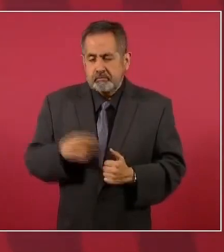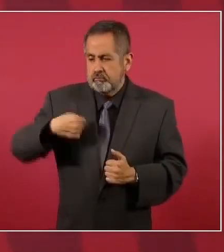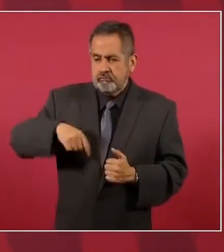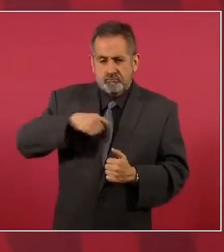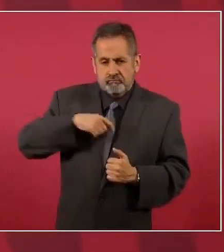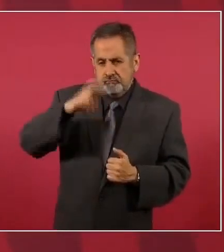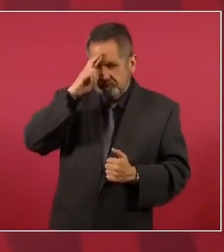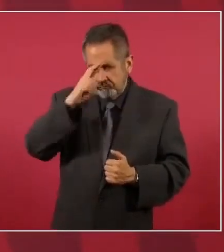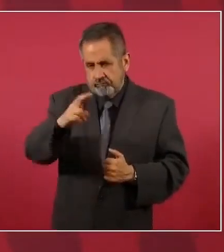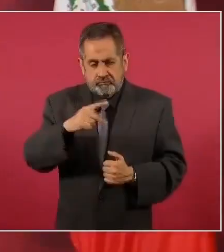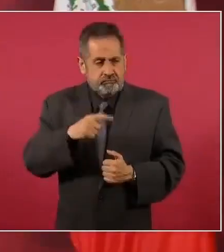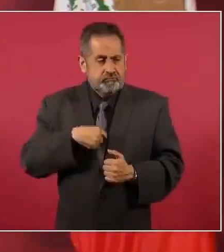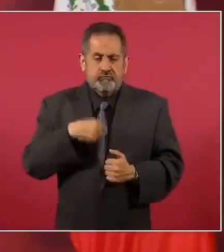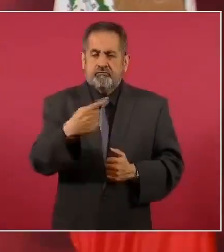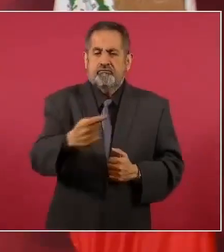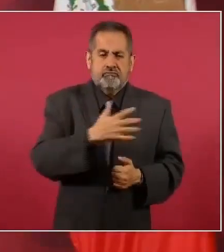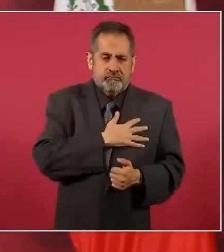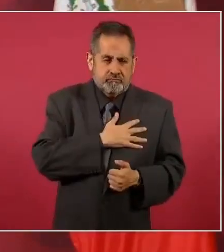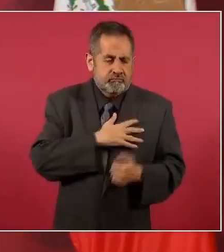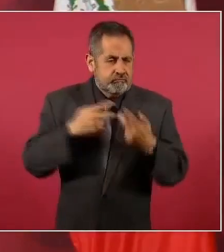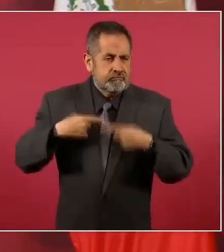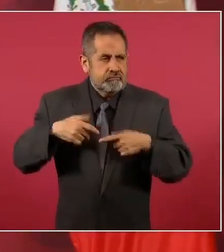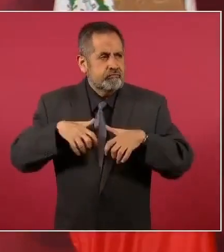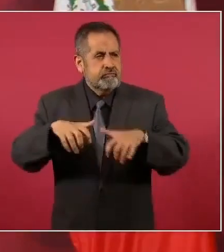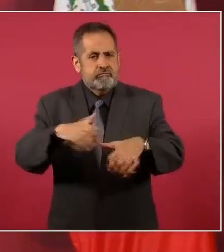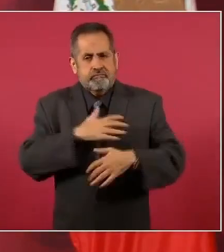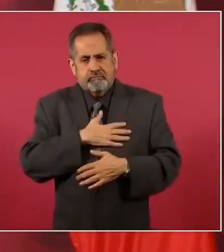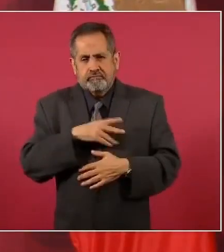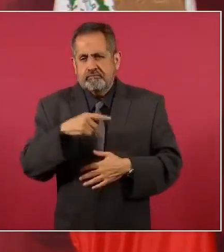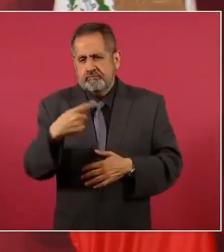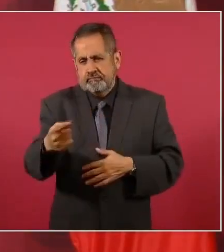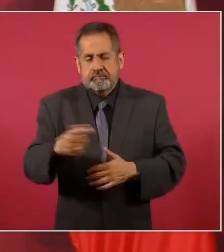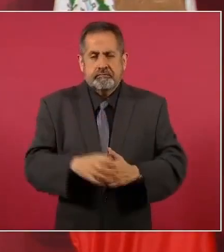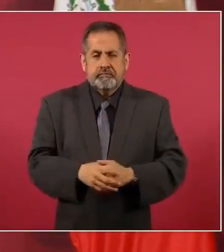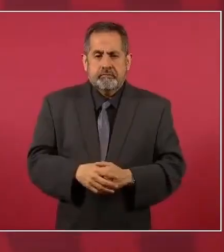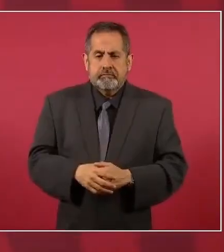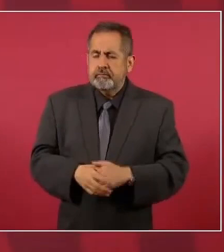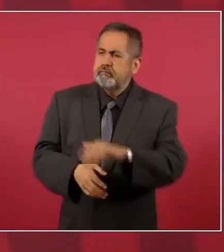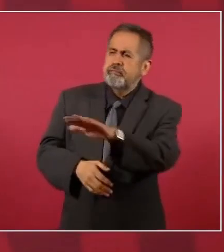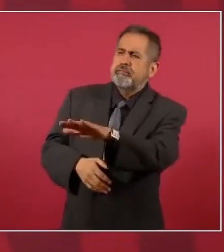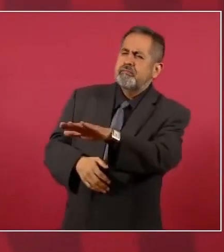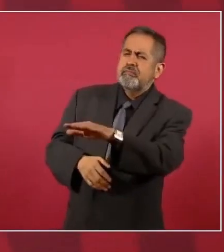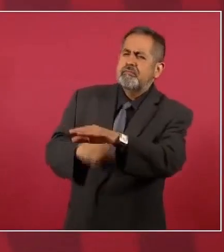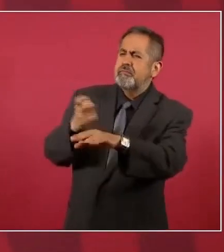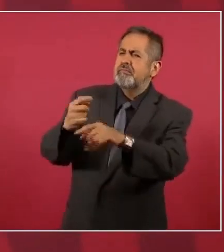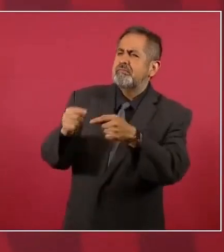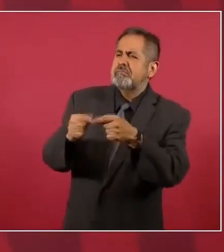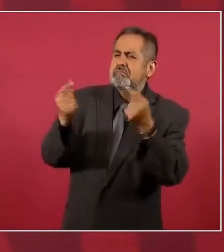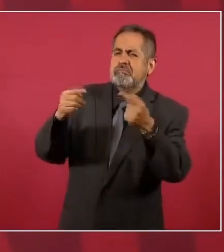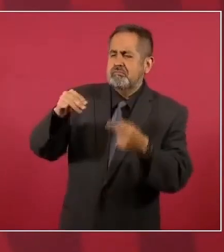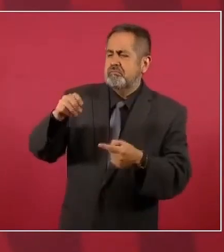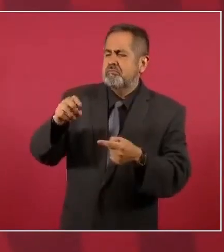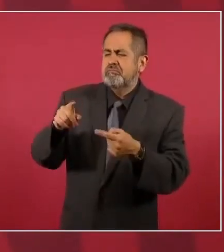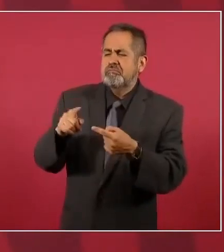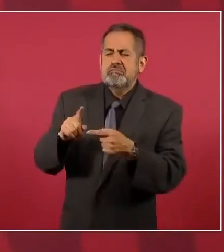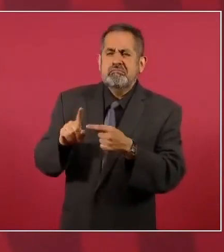respeto y le tenemos amor al pueblo. ¿No fragmentaría Morena este diferente?